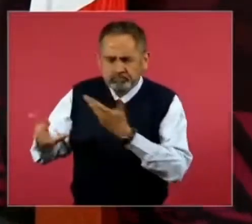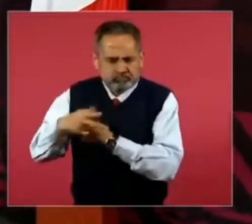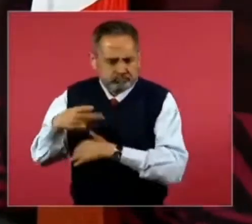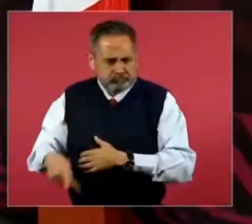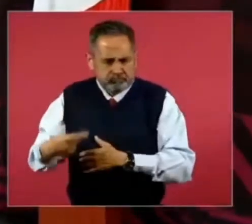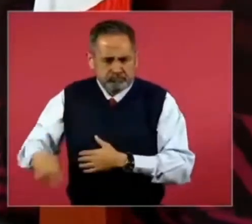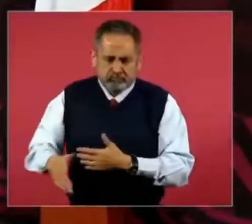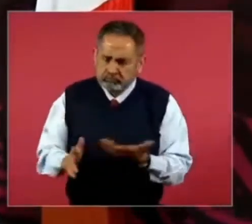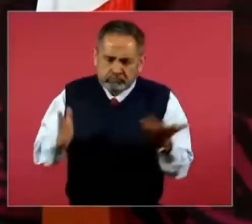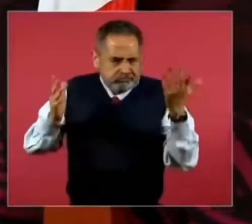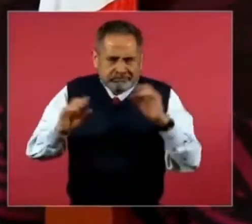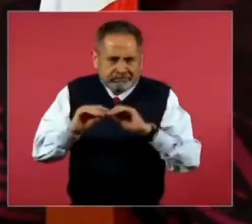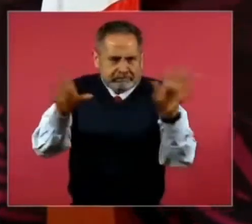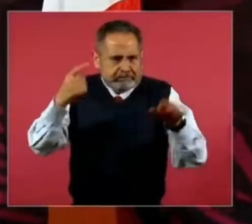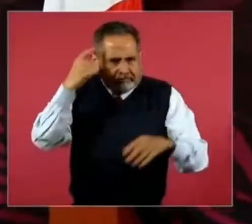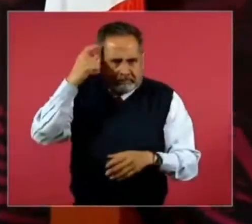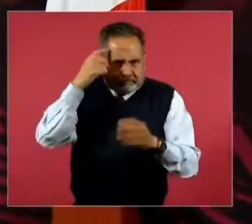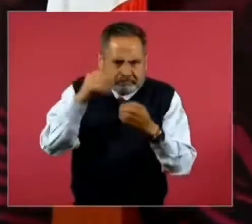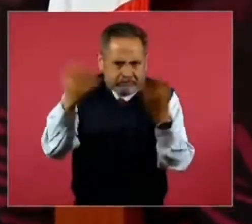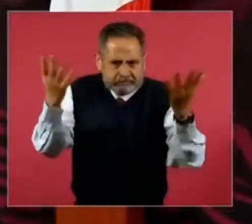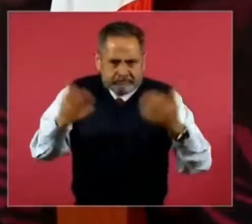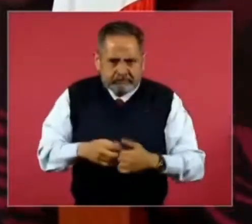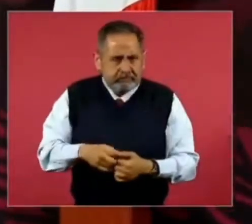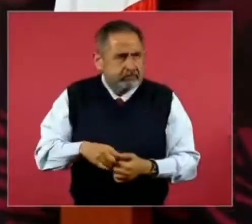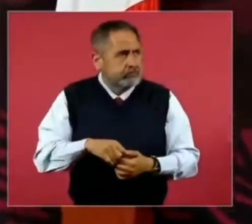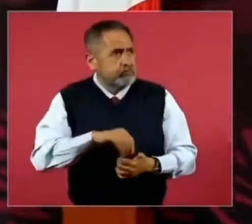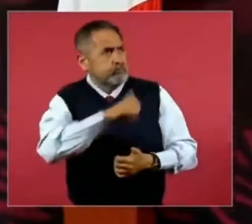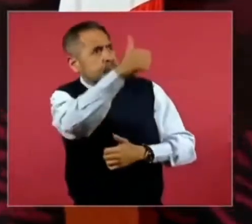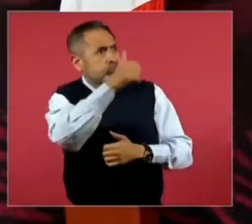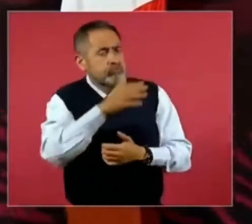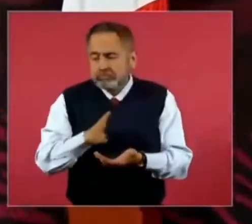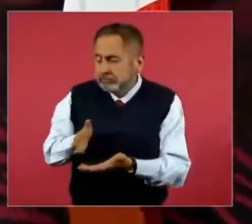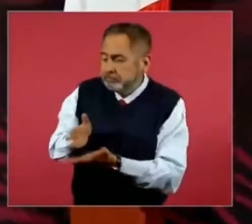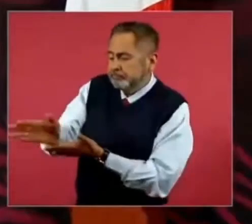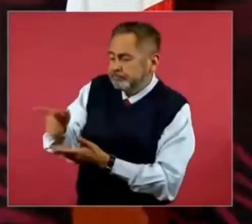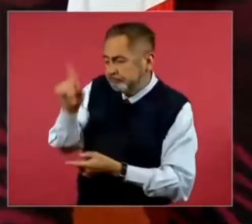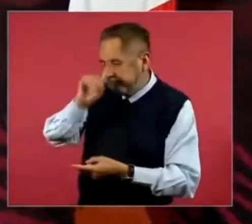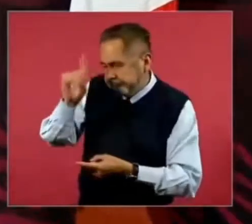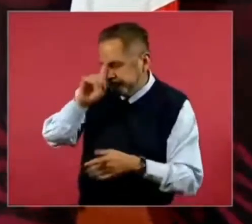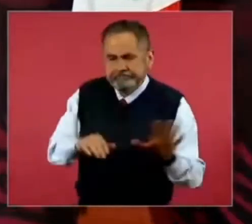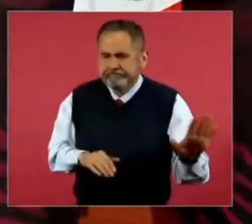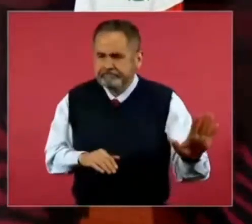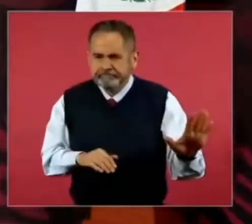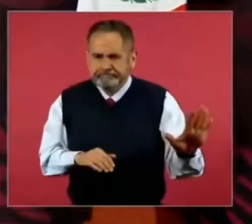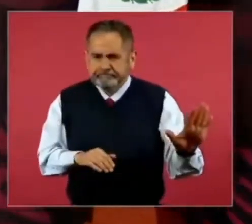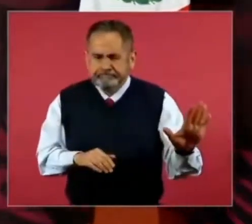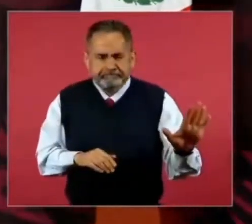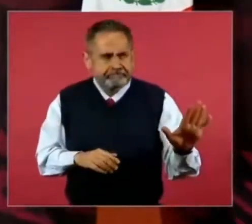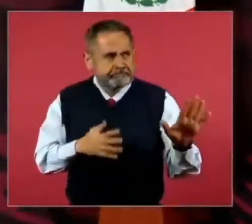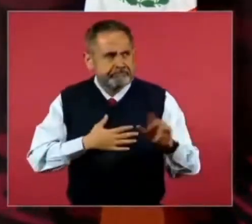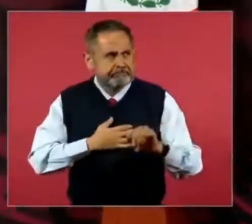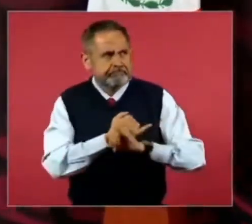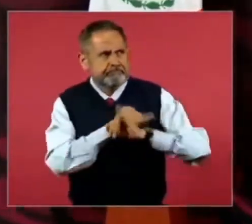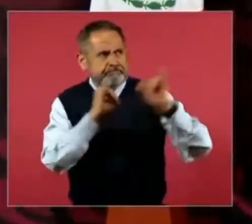Es un principio básico de independencia, de soberanía.